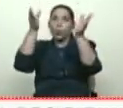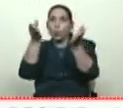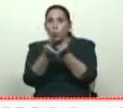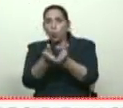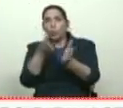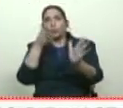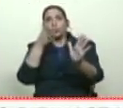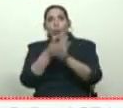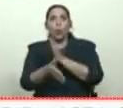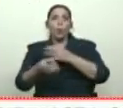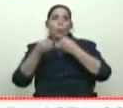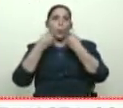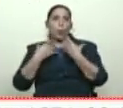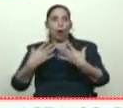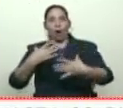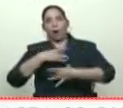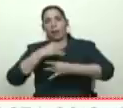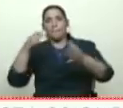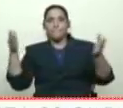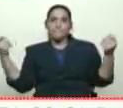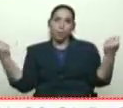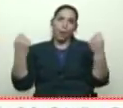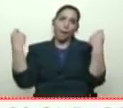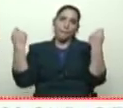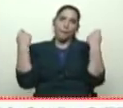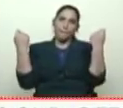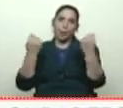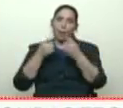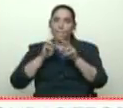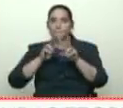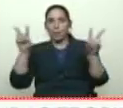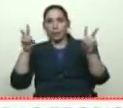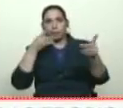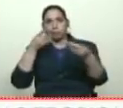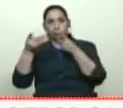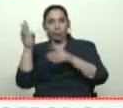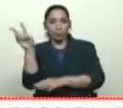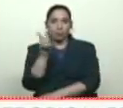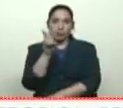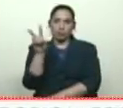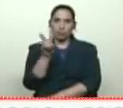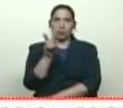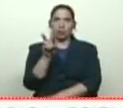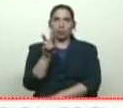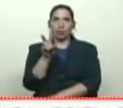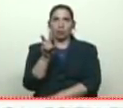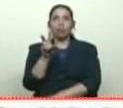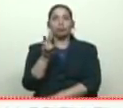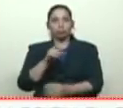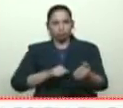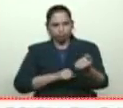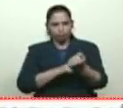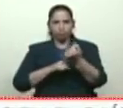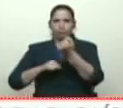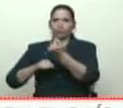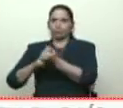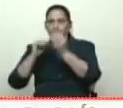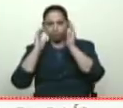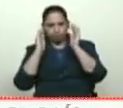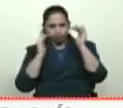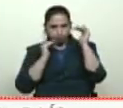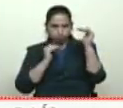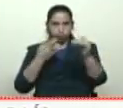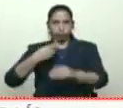buena intención para promover la paz y el diálogo en Venezuela contará con la atención